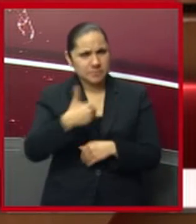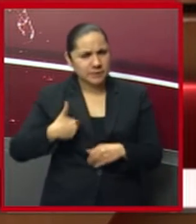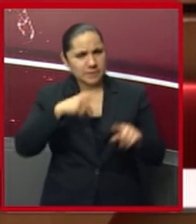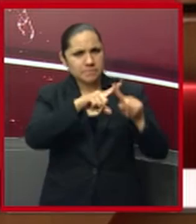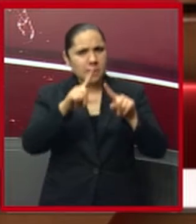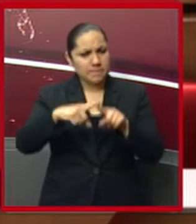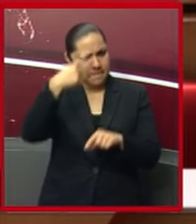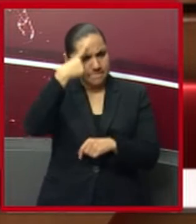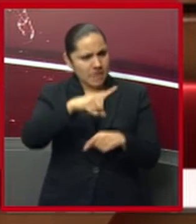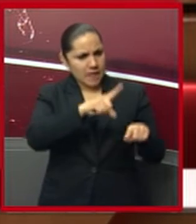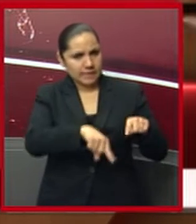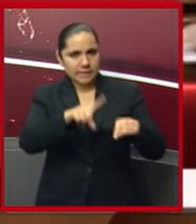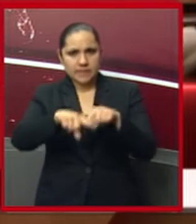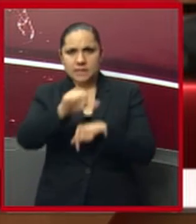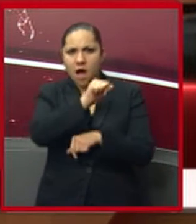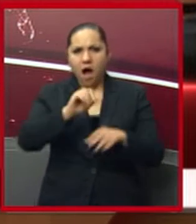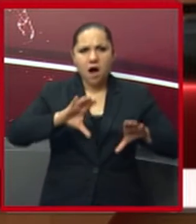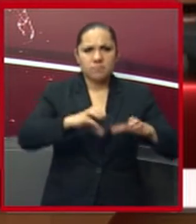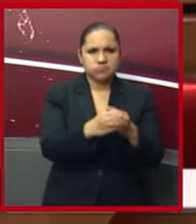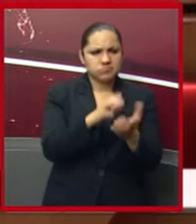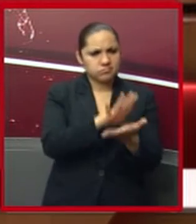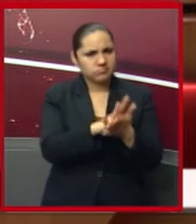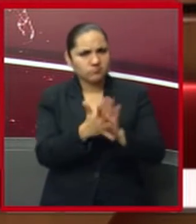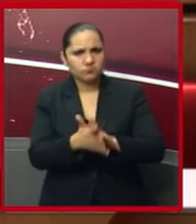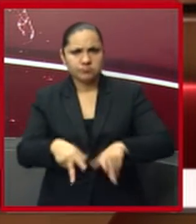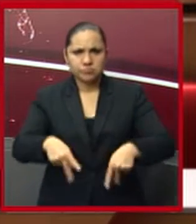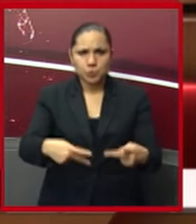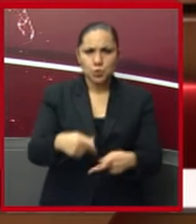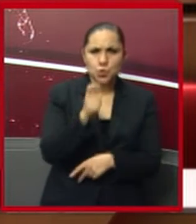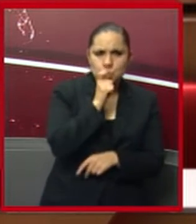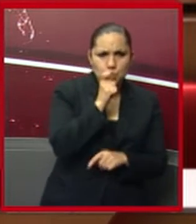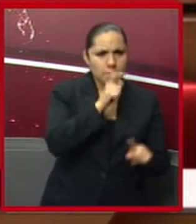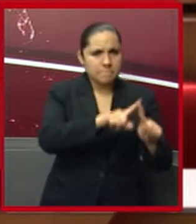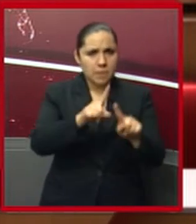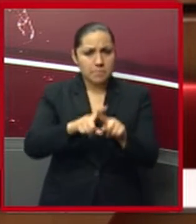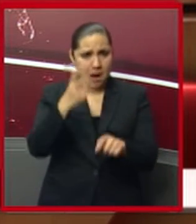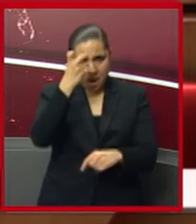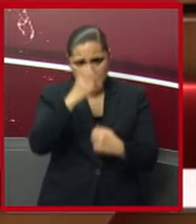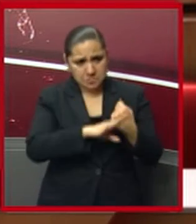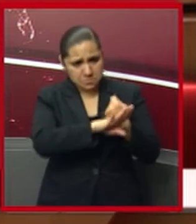las organizaciones del crimen organizado que manejan este psicotrópico.